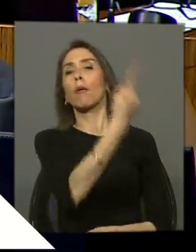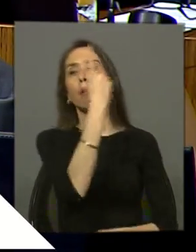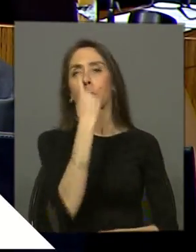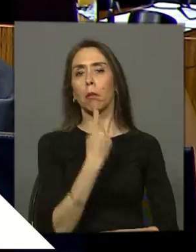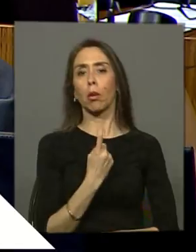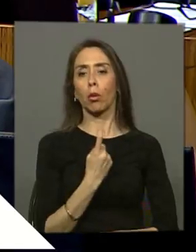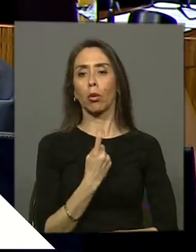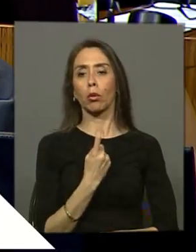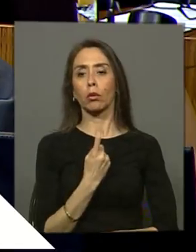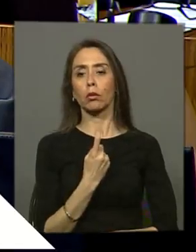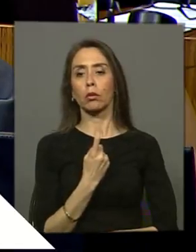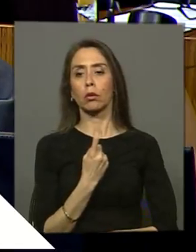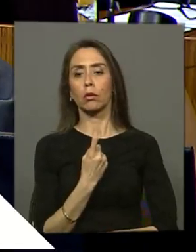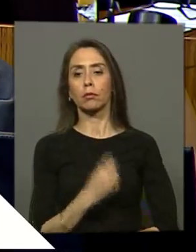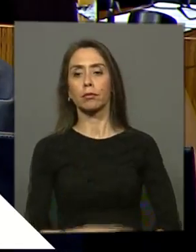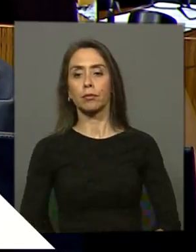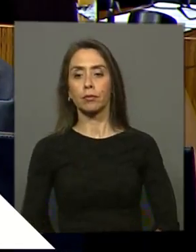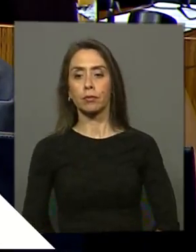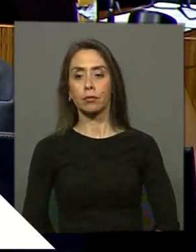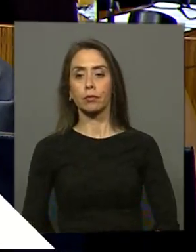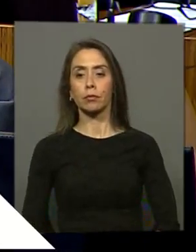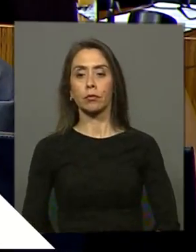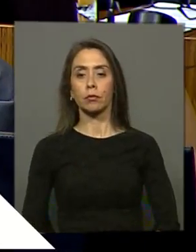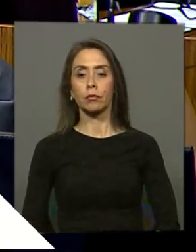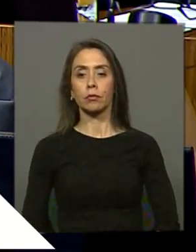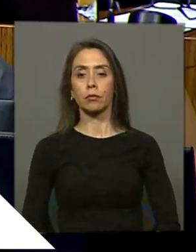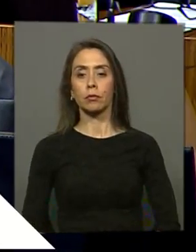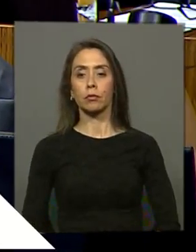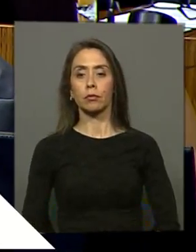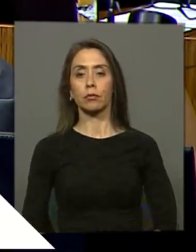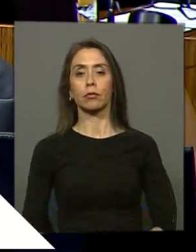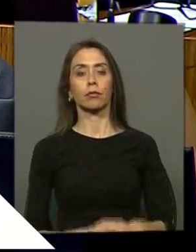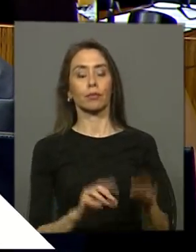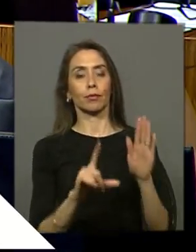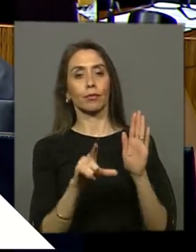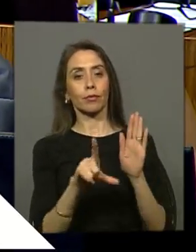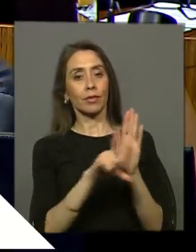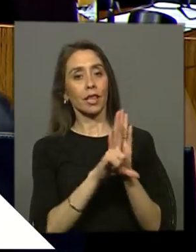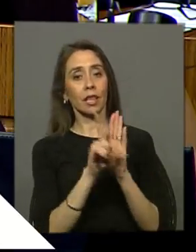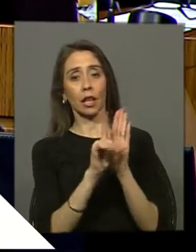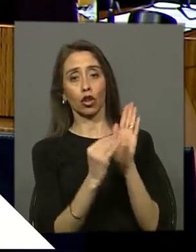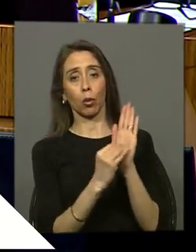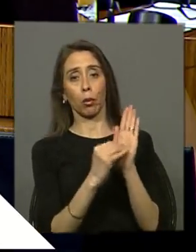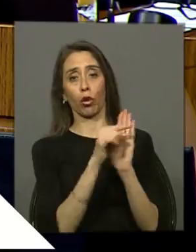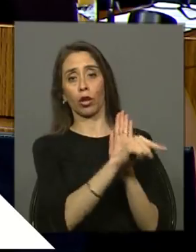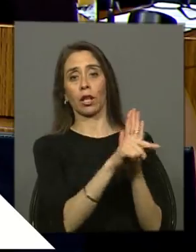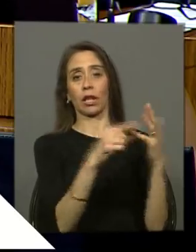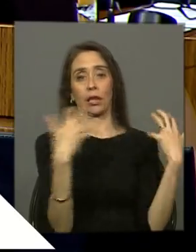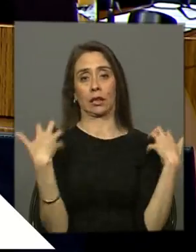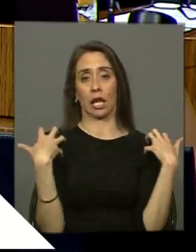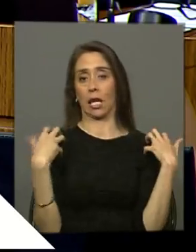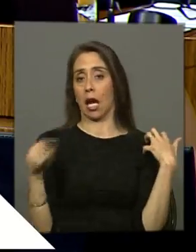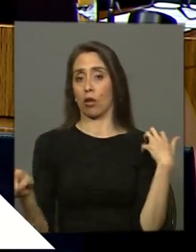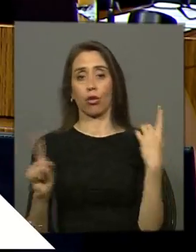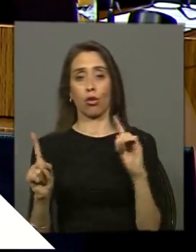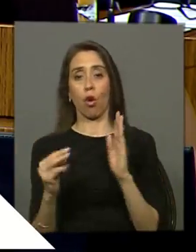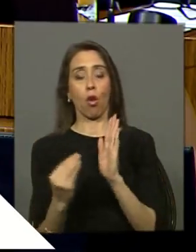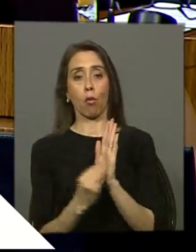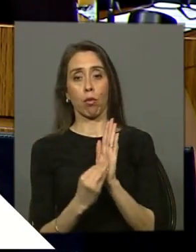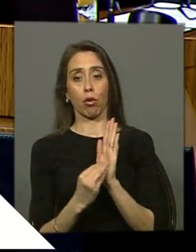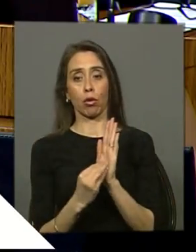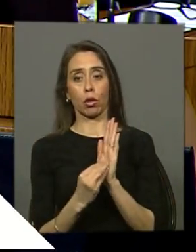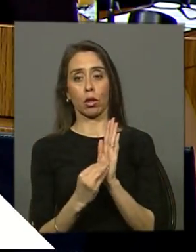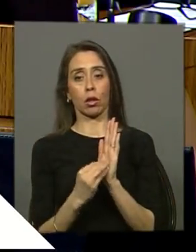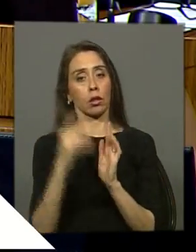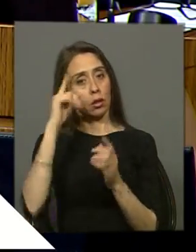hacerse es si bien la facultad no está consignada expresamente en su ley orgánica nuestra